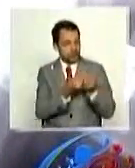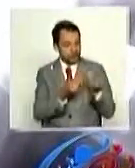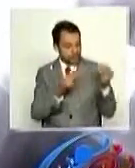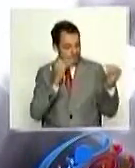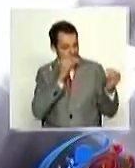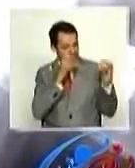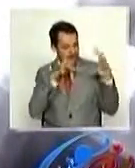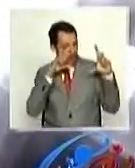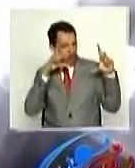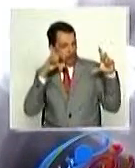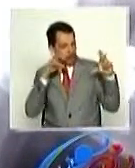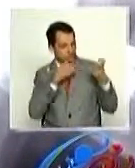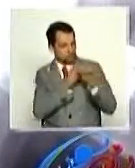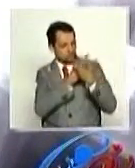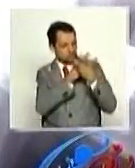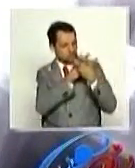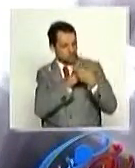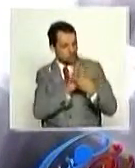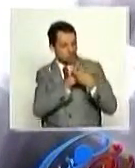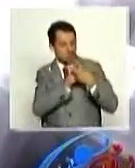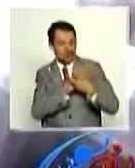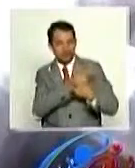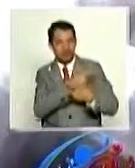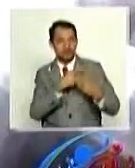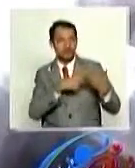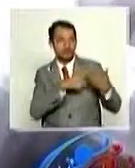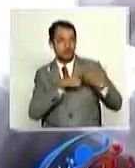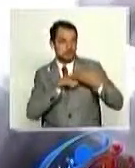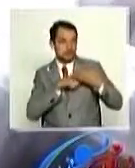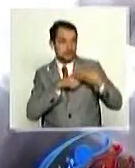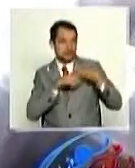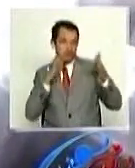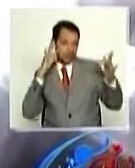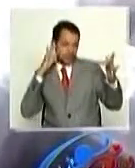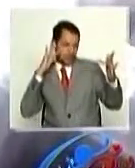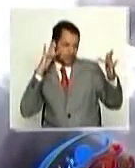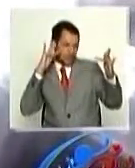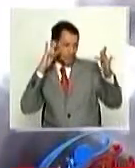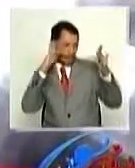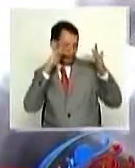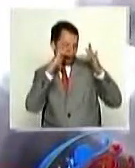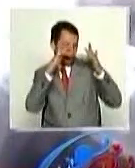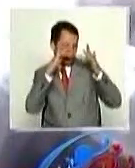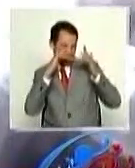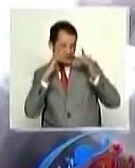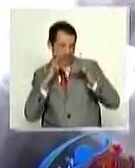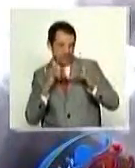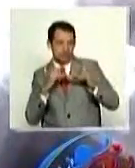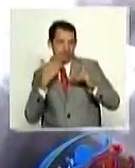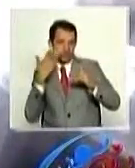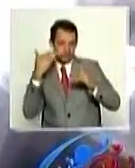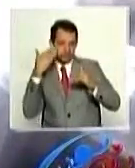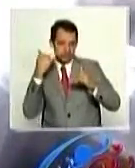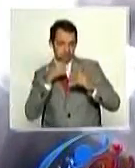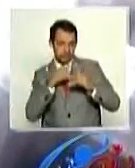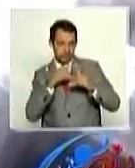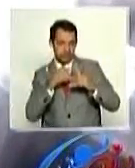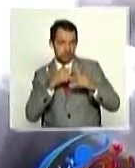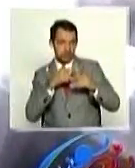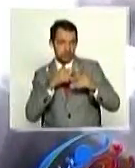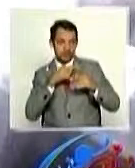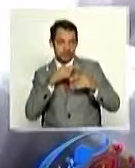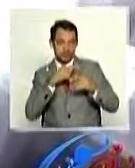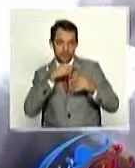y encontramos en la radiografía, aquí vemos la unión donde existió en algún momento